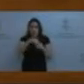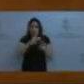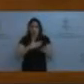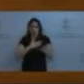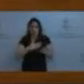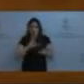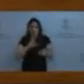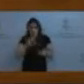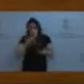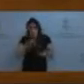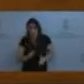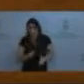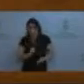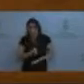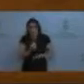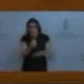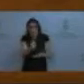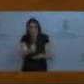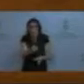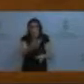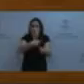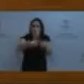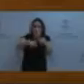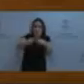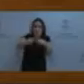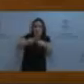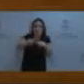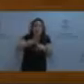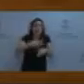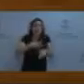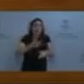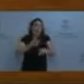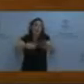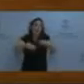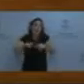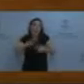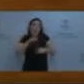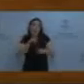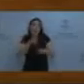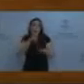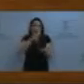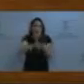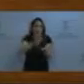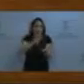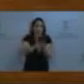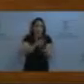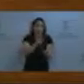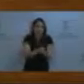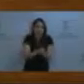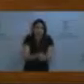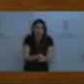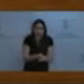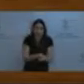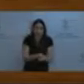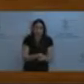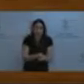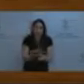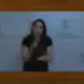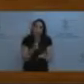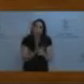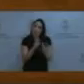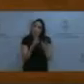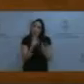los herederos y que se vende, a lo mejor para aplicarlo a una hipoteca preexistente, pues resulta que ya paga el 8%